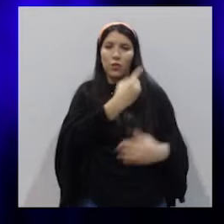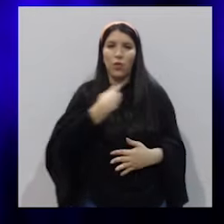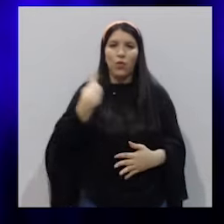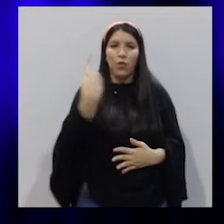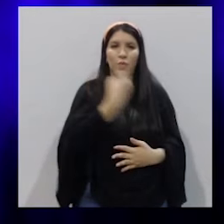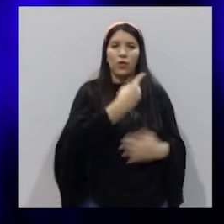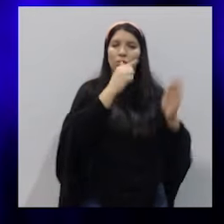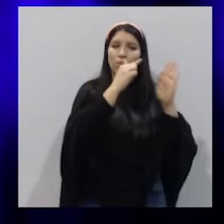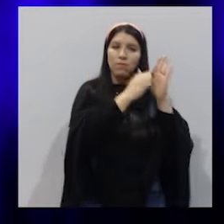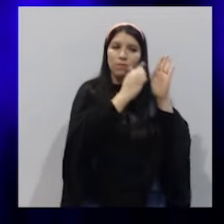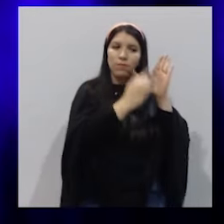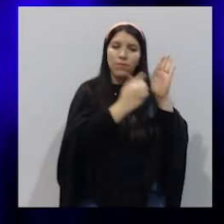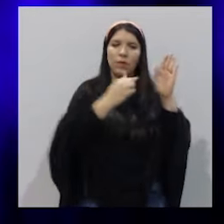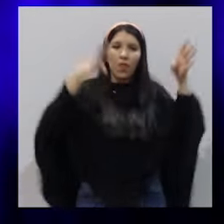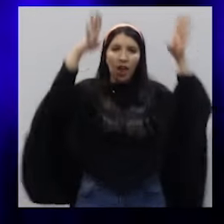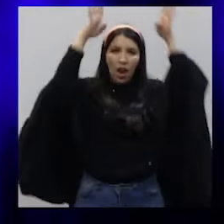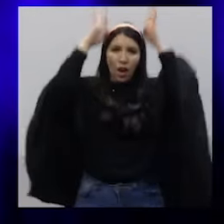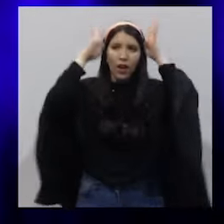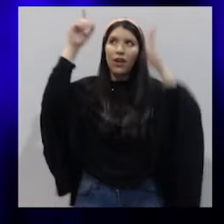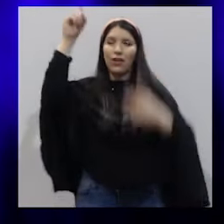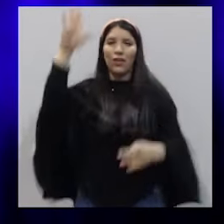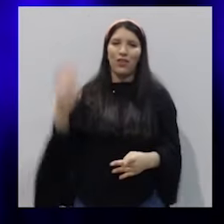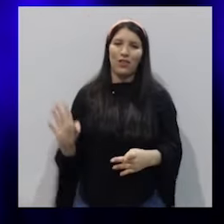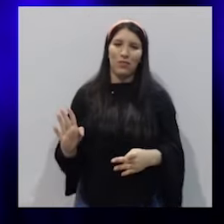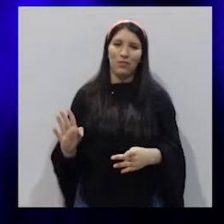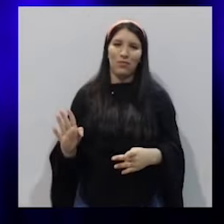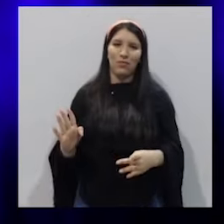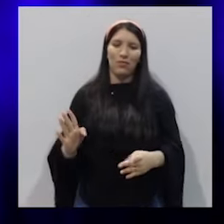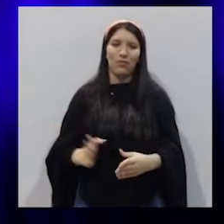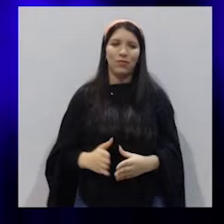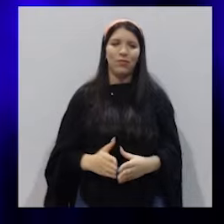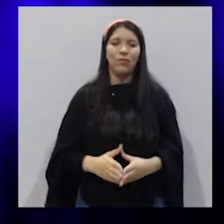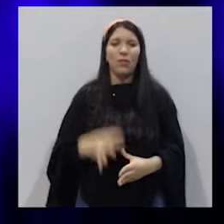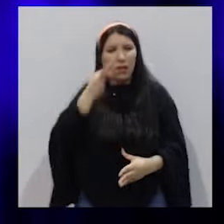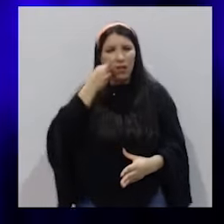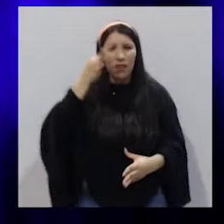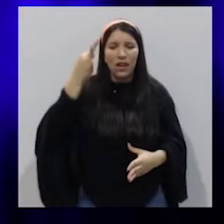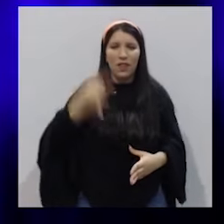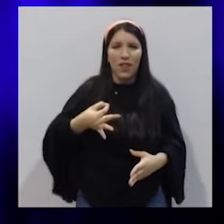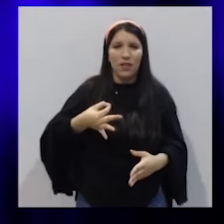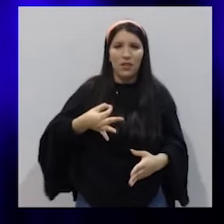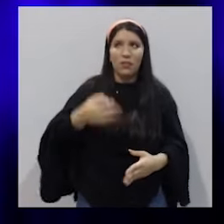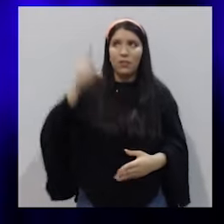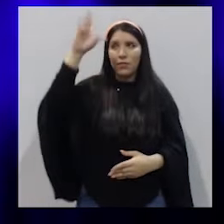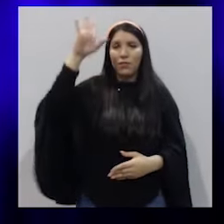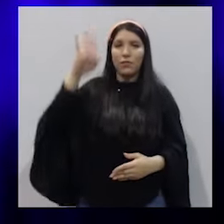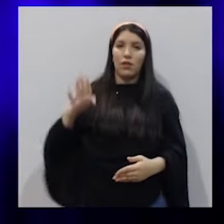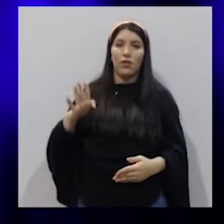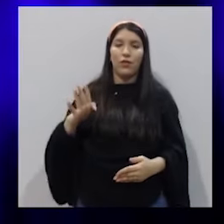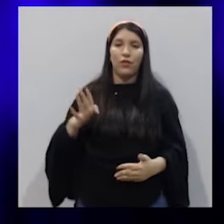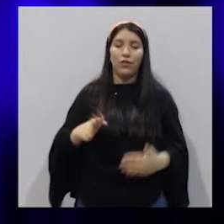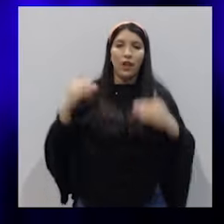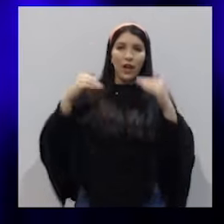dones estableciendo los cinco ministerios creciendo en una iglesia apostólica profética